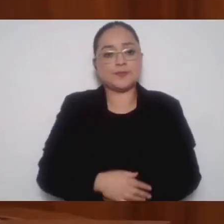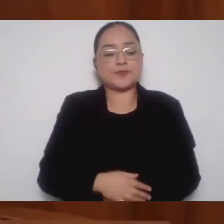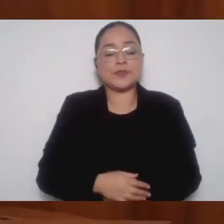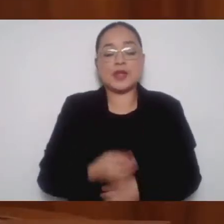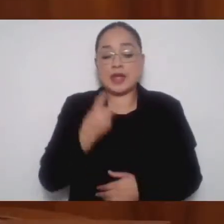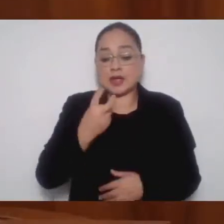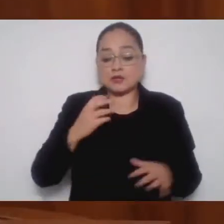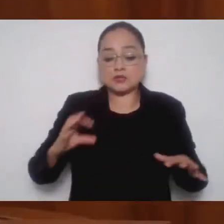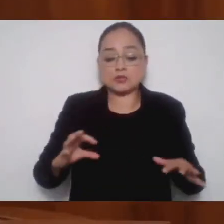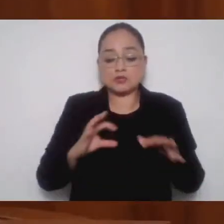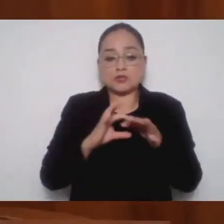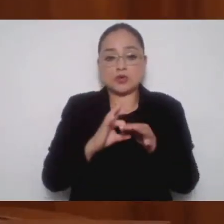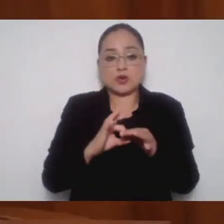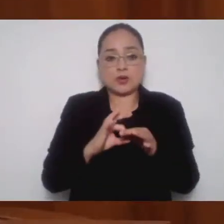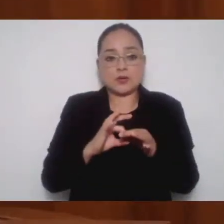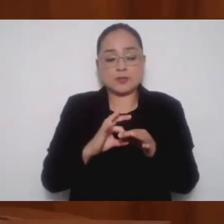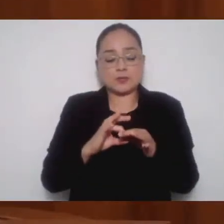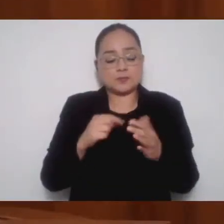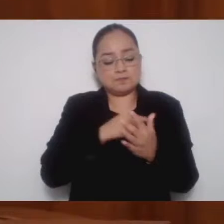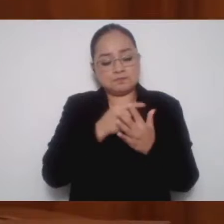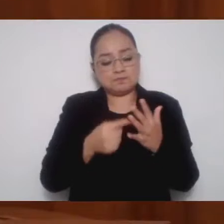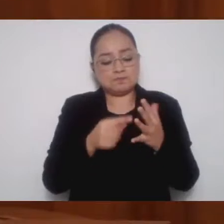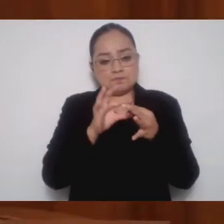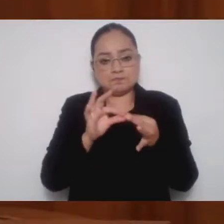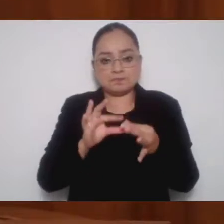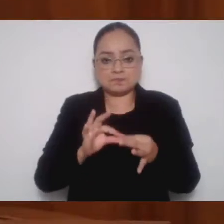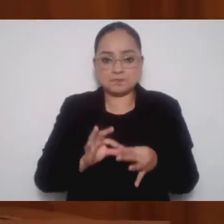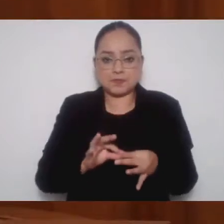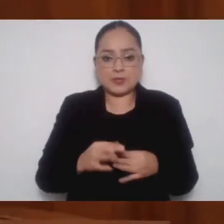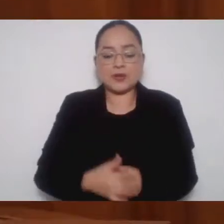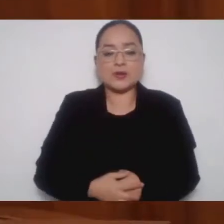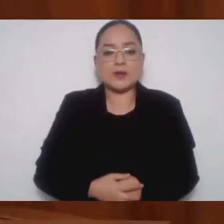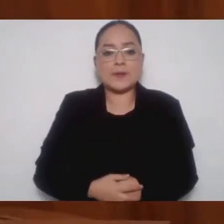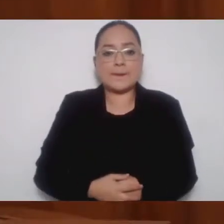tiene sustento en lo siguiente.